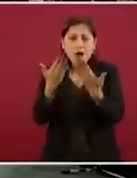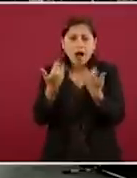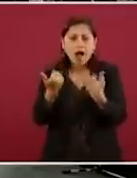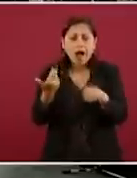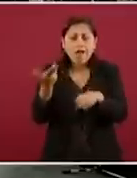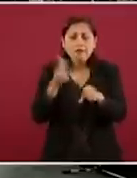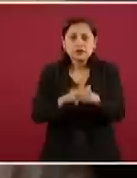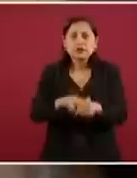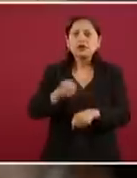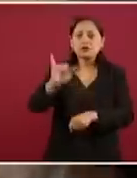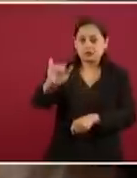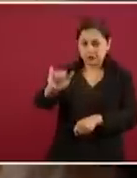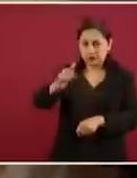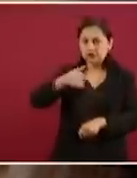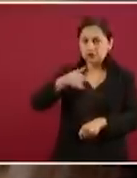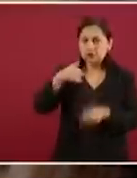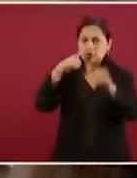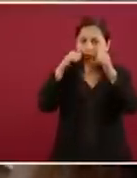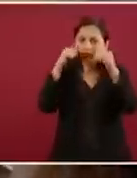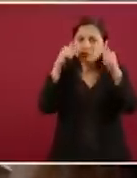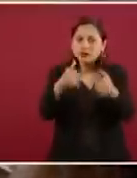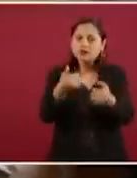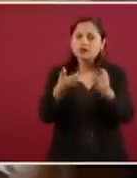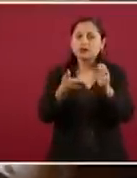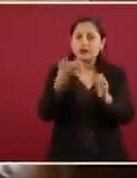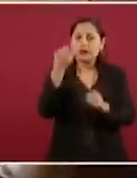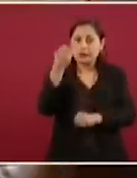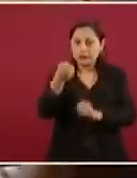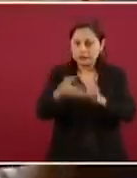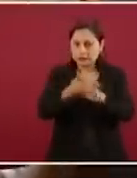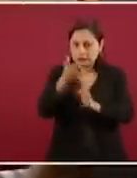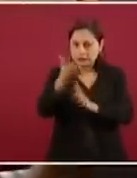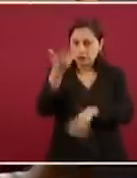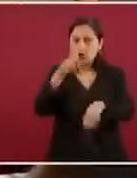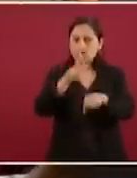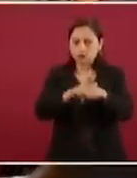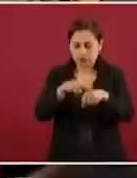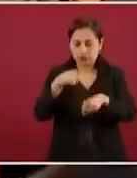sea, y les voy a pedir que vaya con